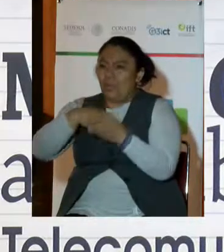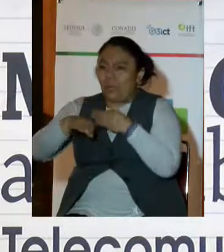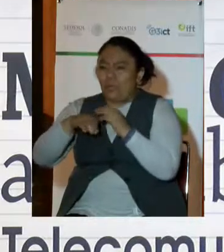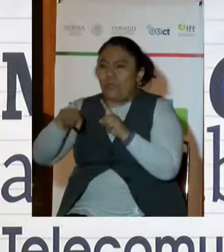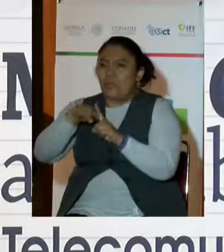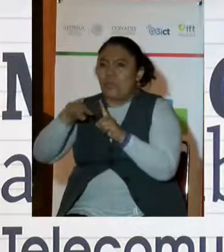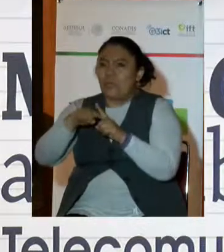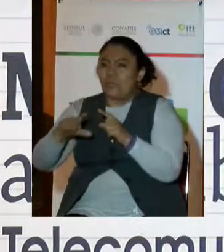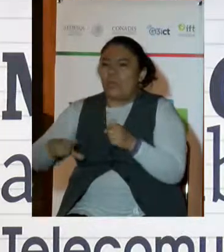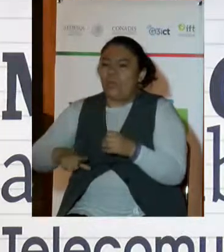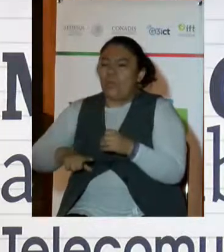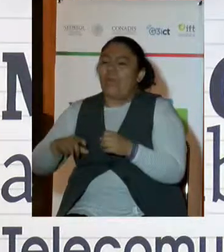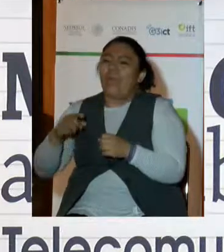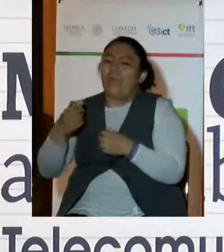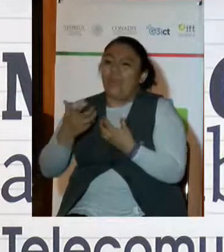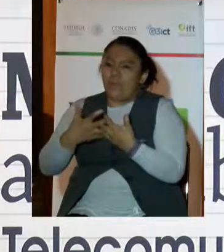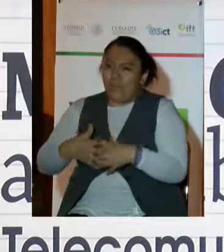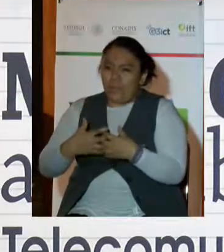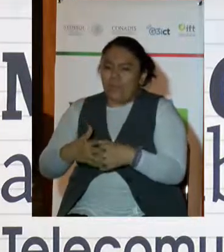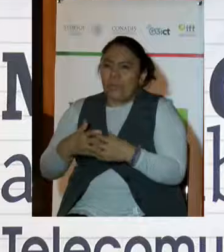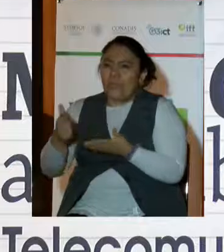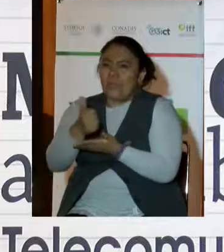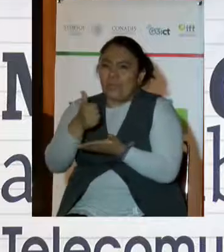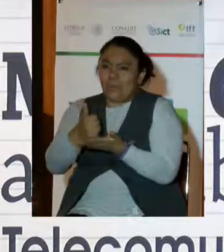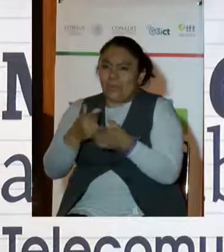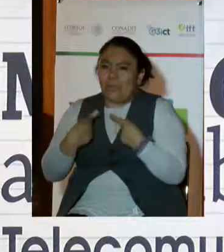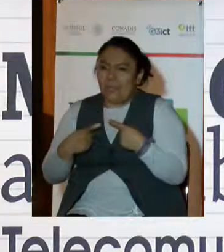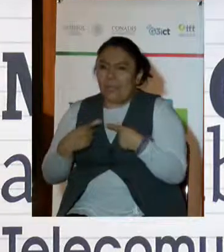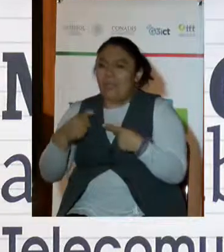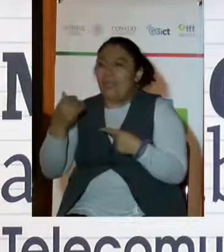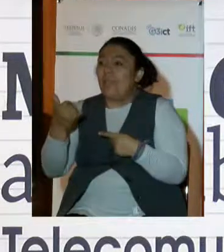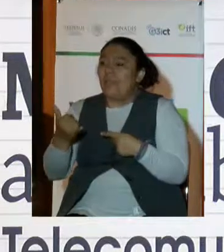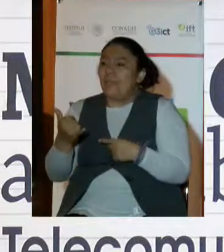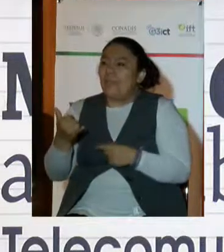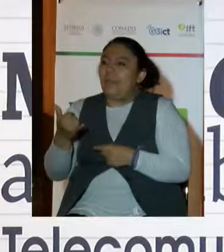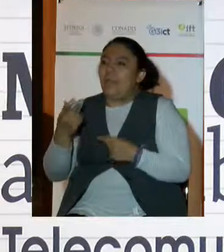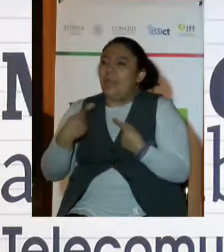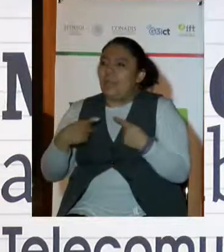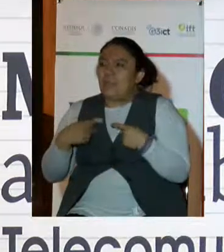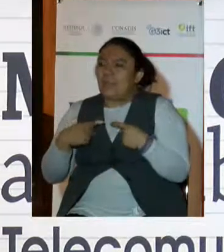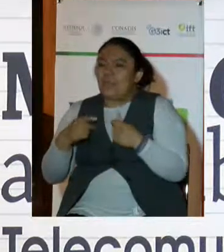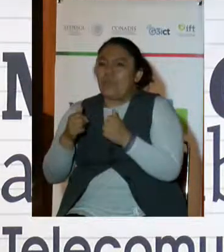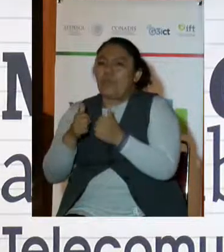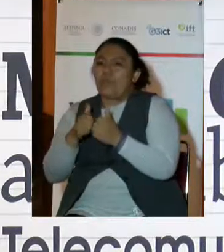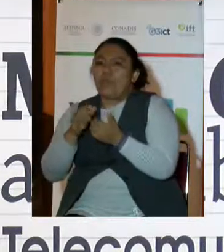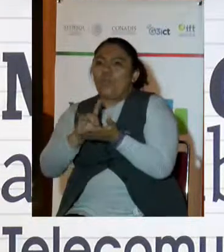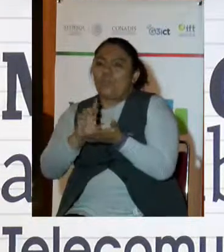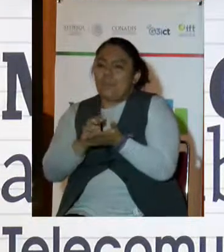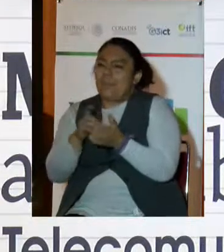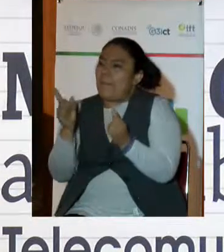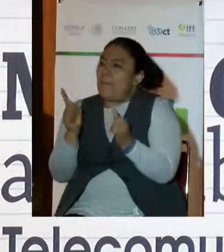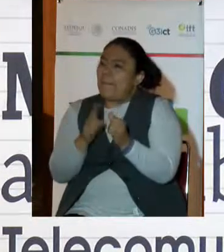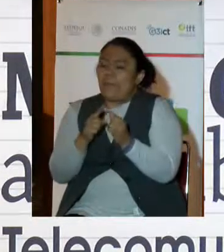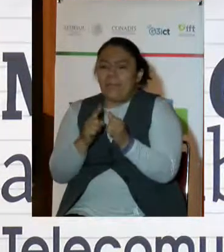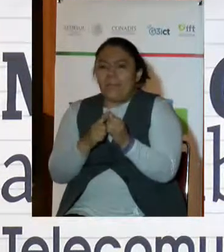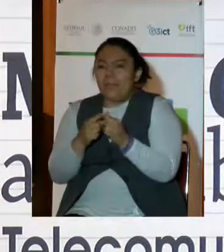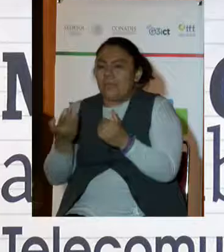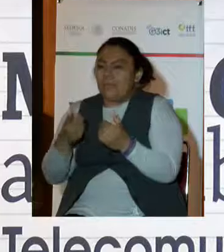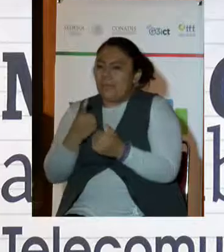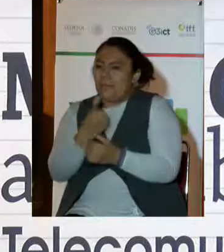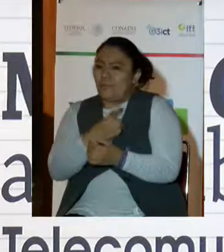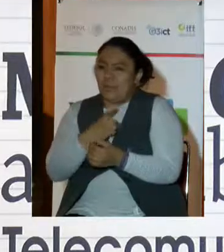gobierno, industria, ciudadanía, y el que las personas con capacidad son las primeras que tienen que